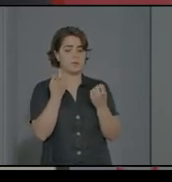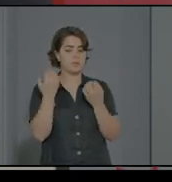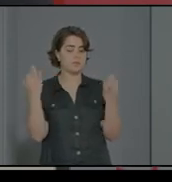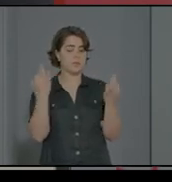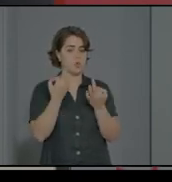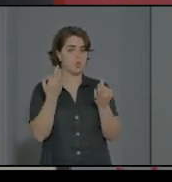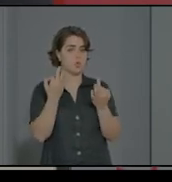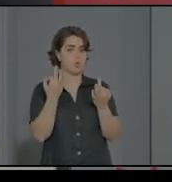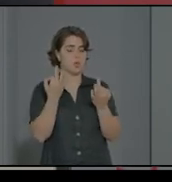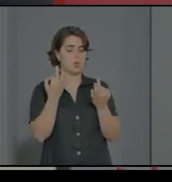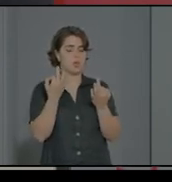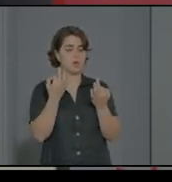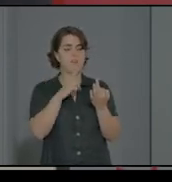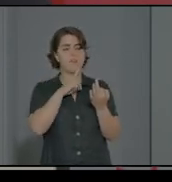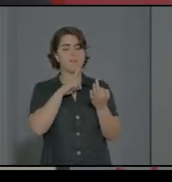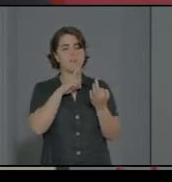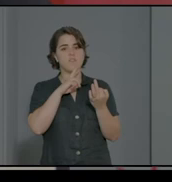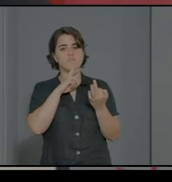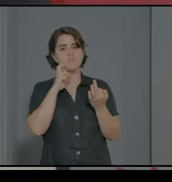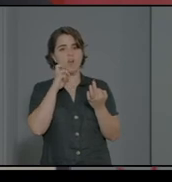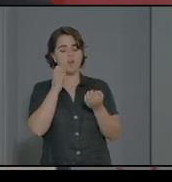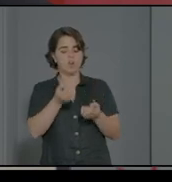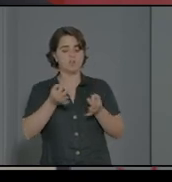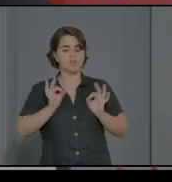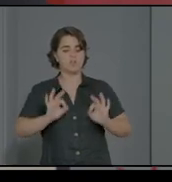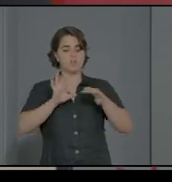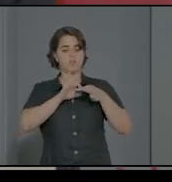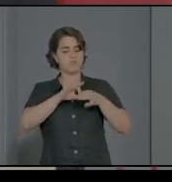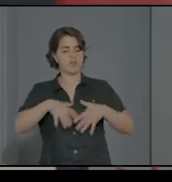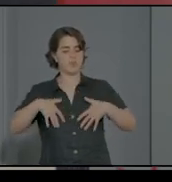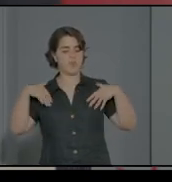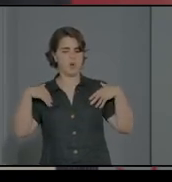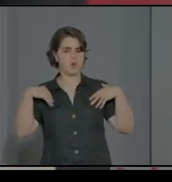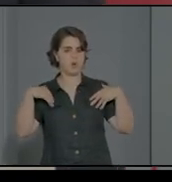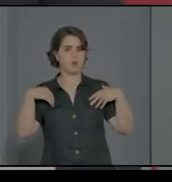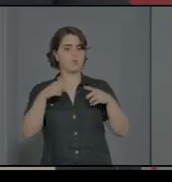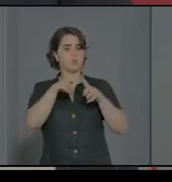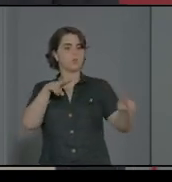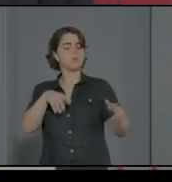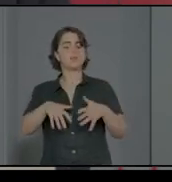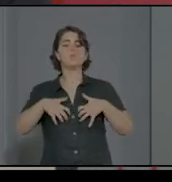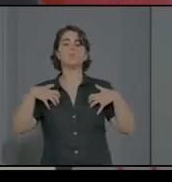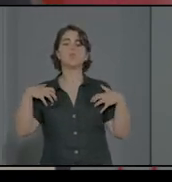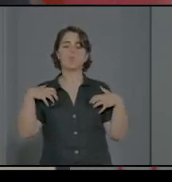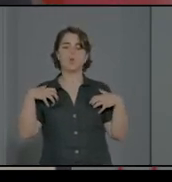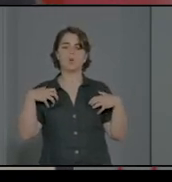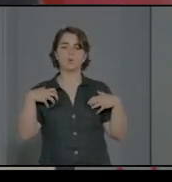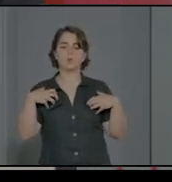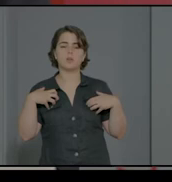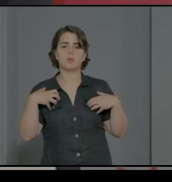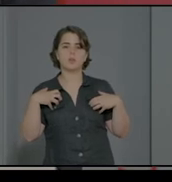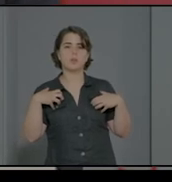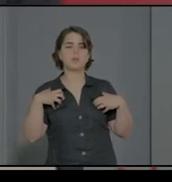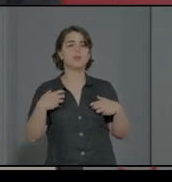valencia emotiva. Es decir, a nivel emocional, cosa, ¿qué era lo que